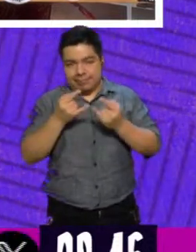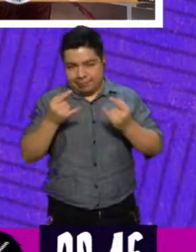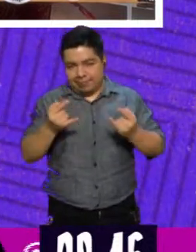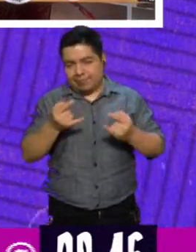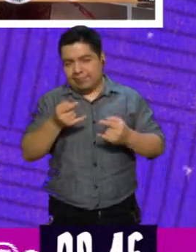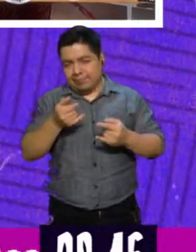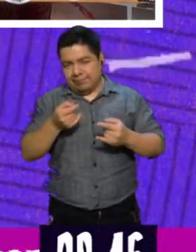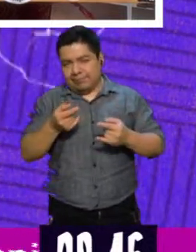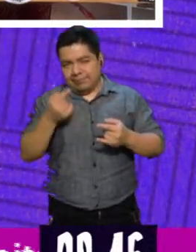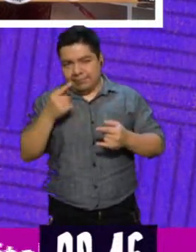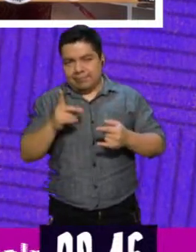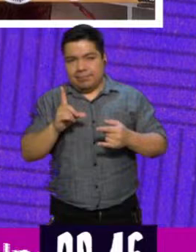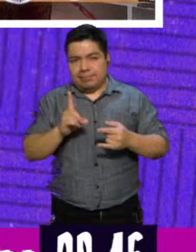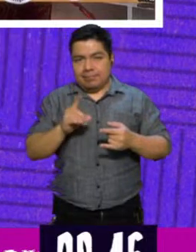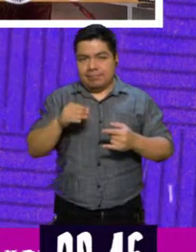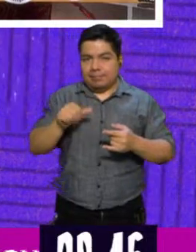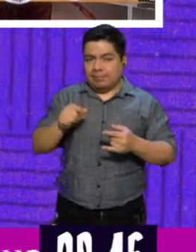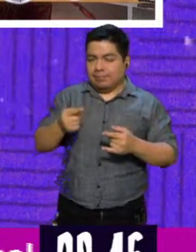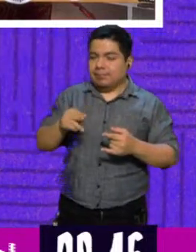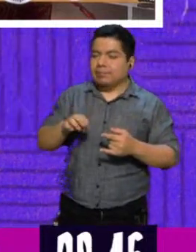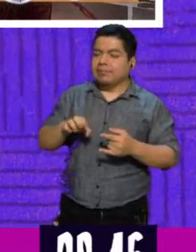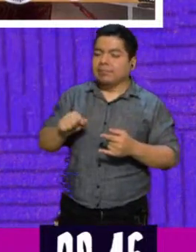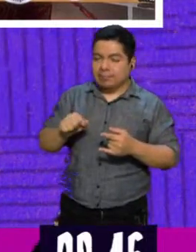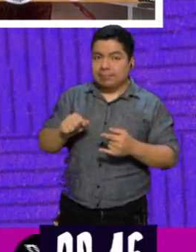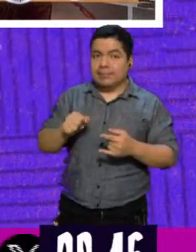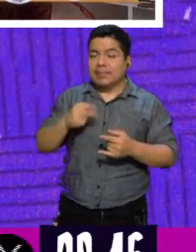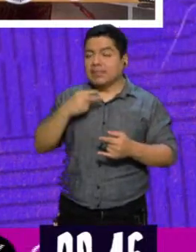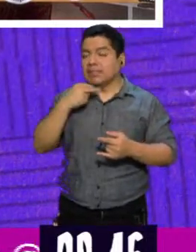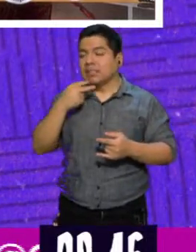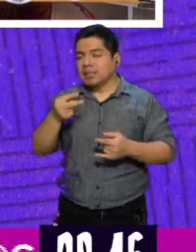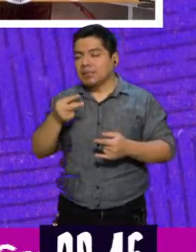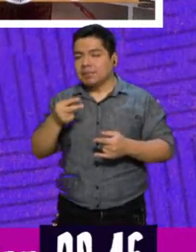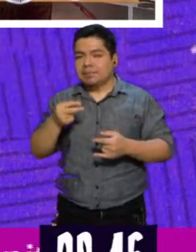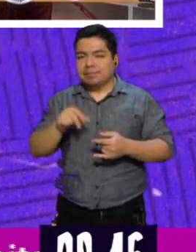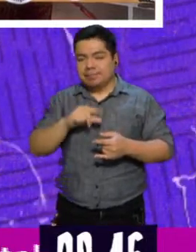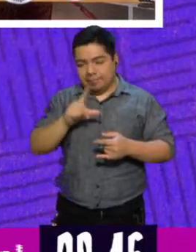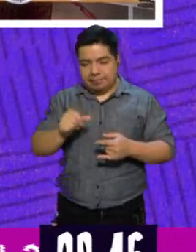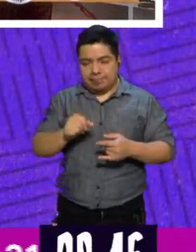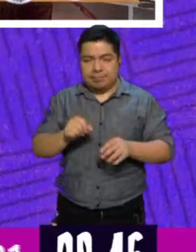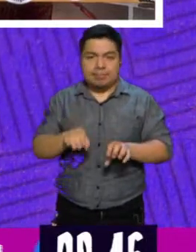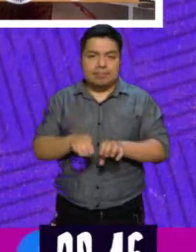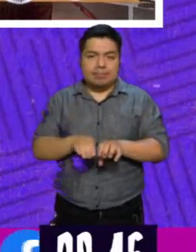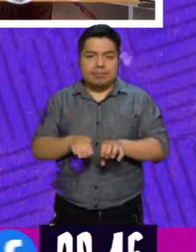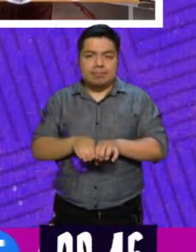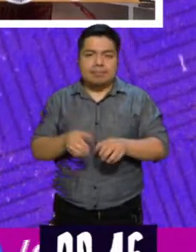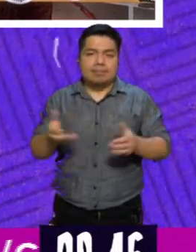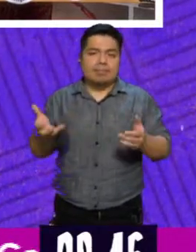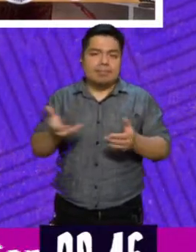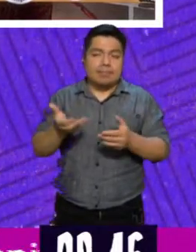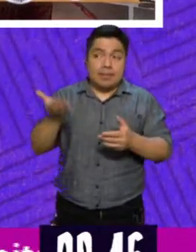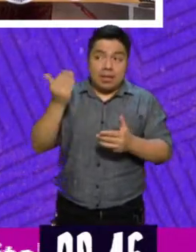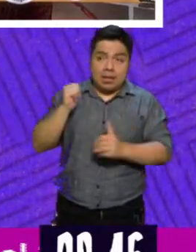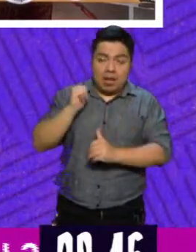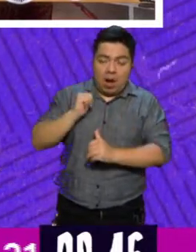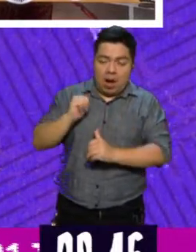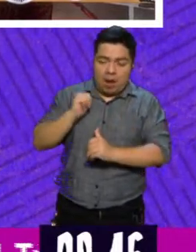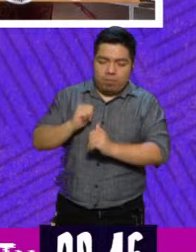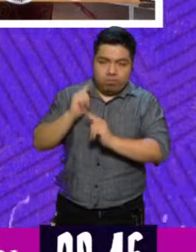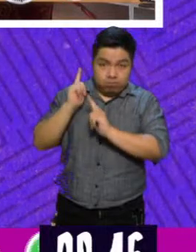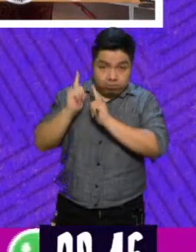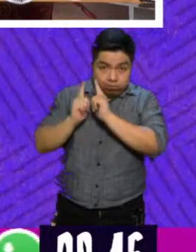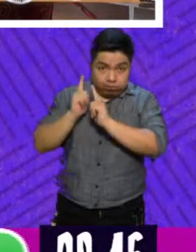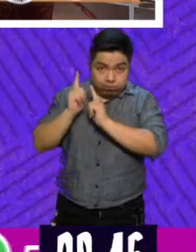de Demóstenes, de la voz. Y luego también nada más como qué se hacía en la antigua Grecia, en